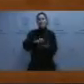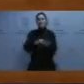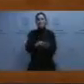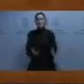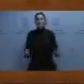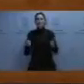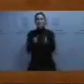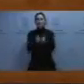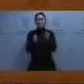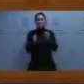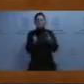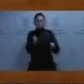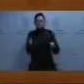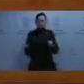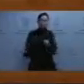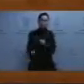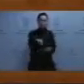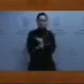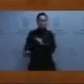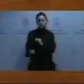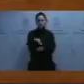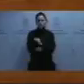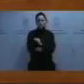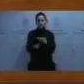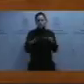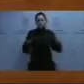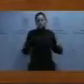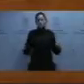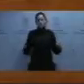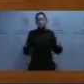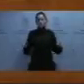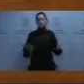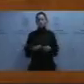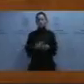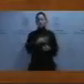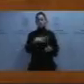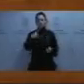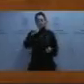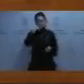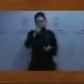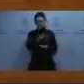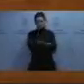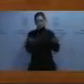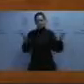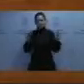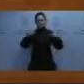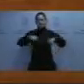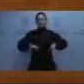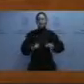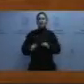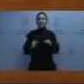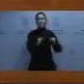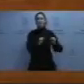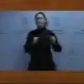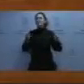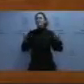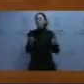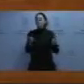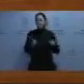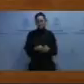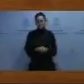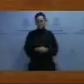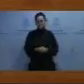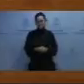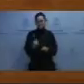residentes. Llegados a este punto, quiero recordar a sus señorías que realmente hoy de lo que debatimos es de la